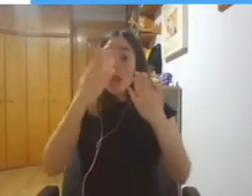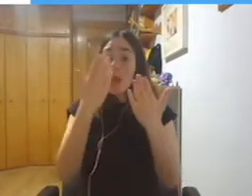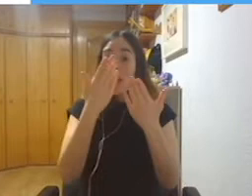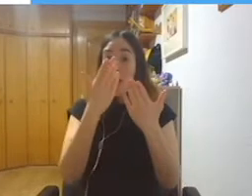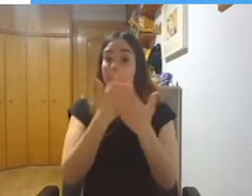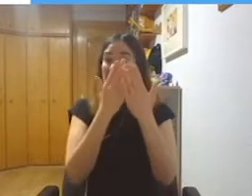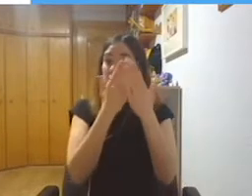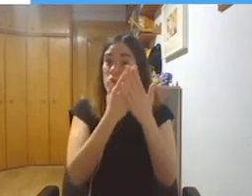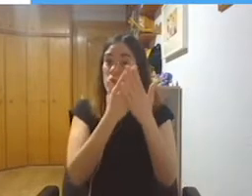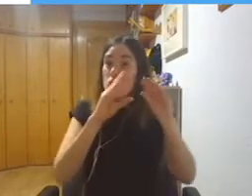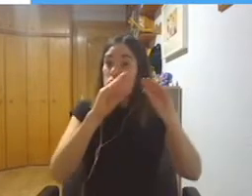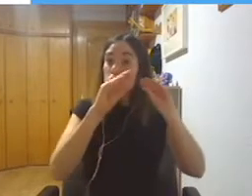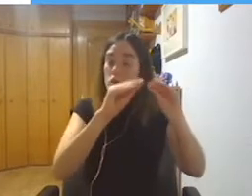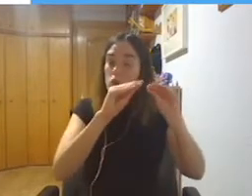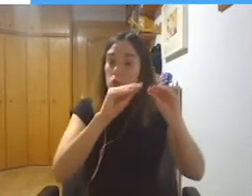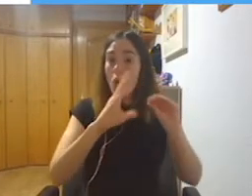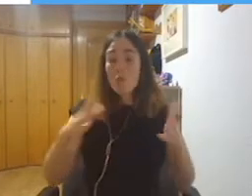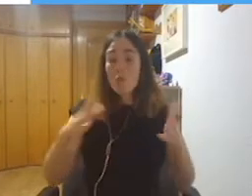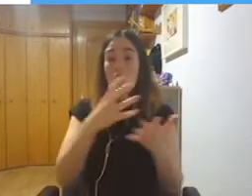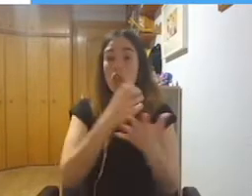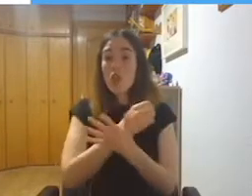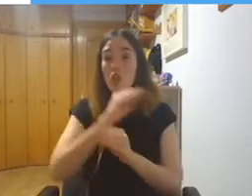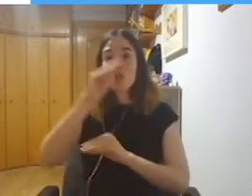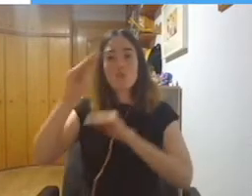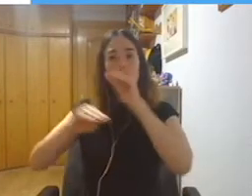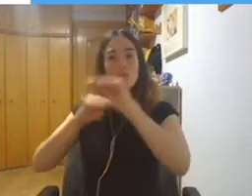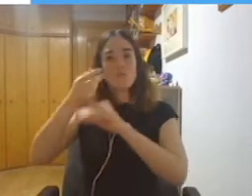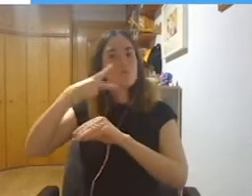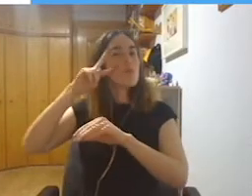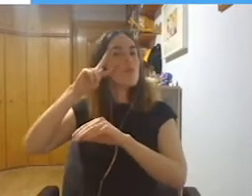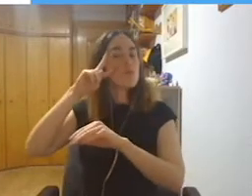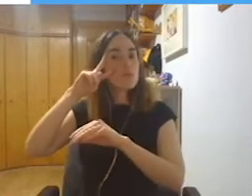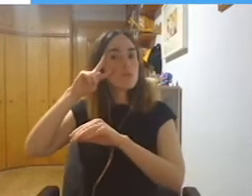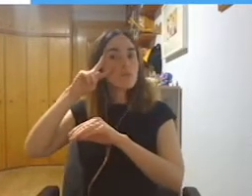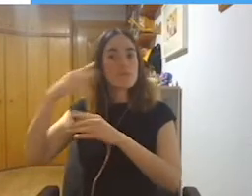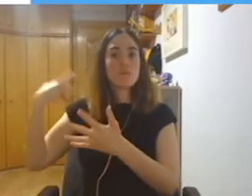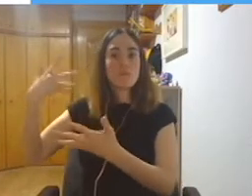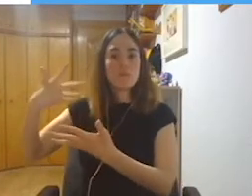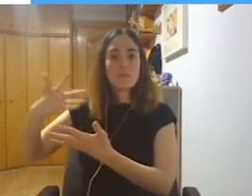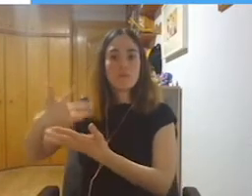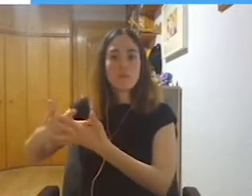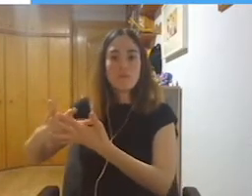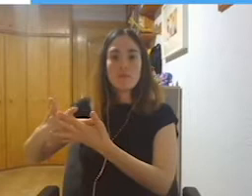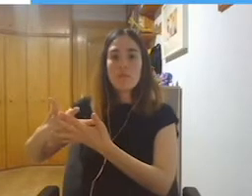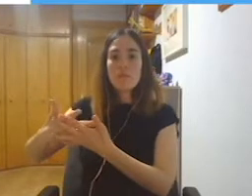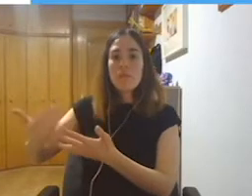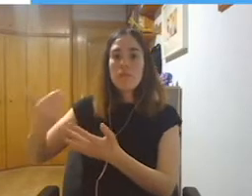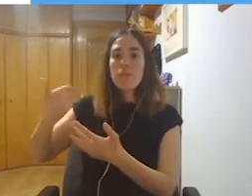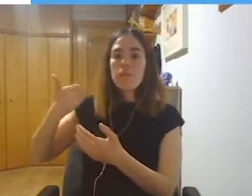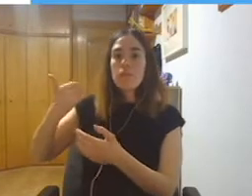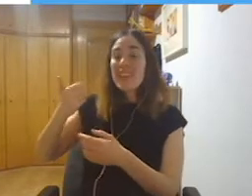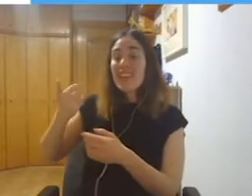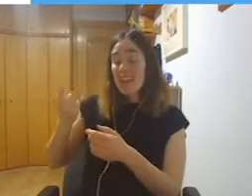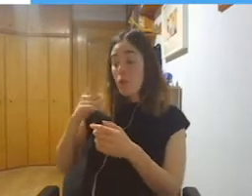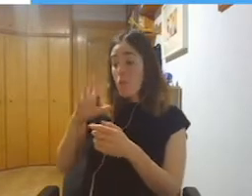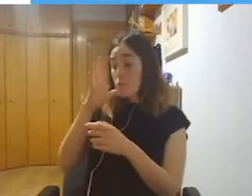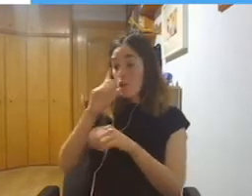que de todos los expertos consultados en esos programas, en el tiempo determinado por la